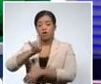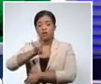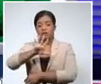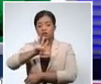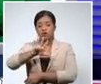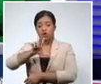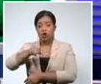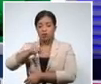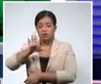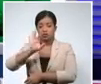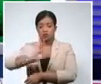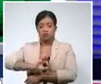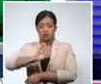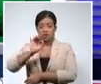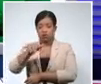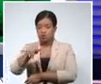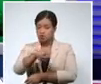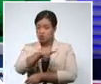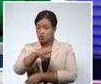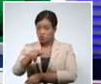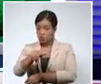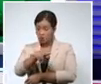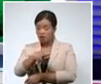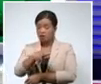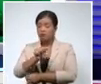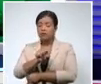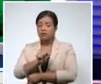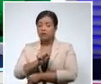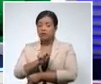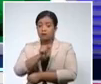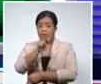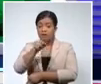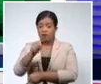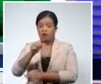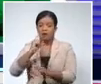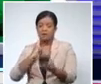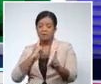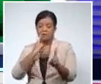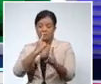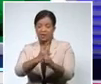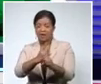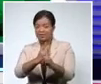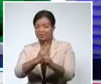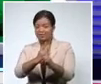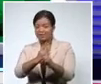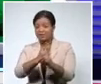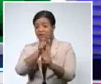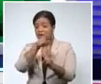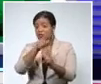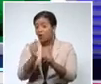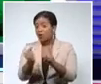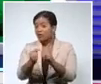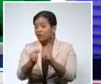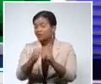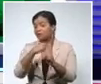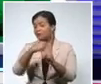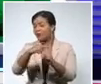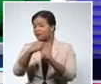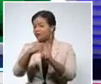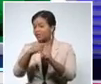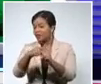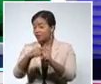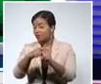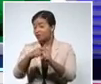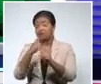95,5% también con más del 90% contactos de casos confirmados. Es el grupo de riesgo de mayor